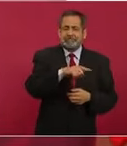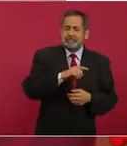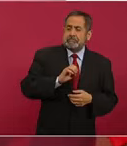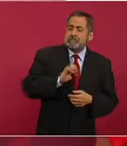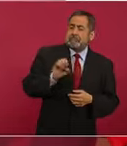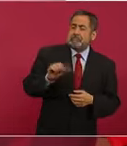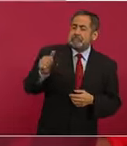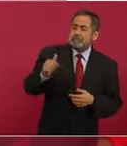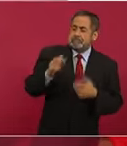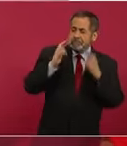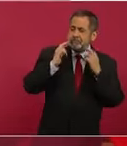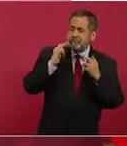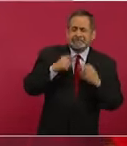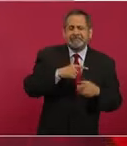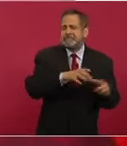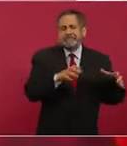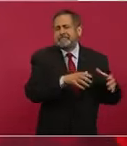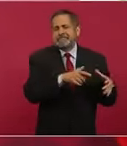Se